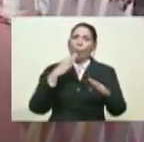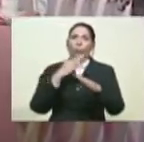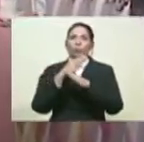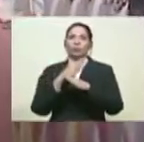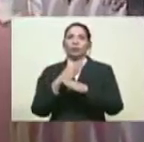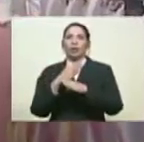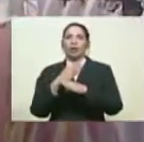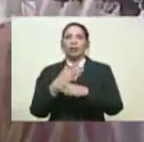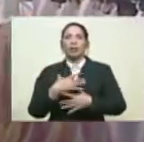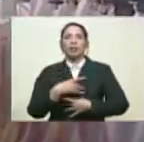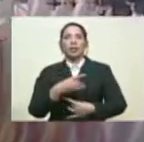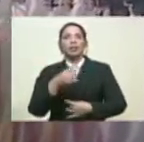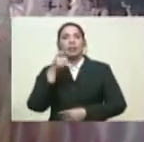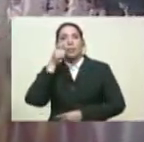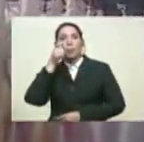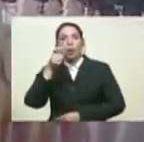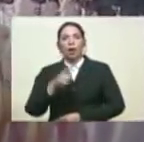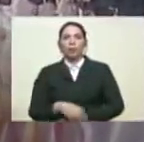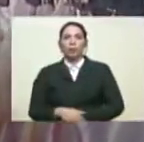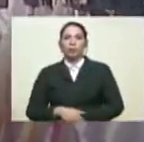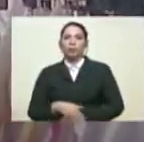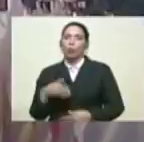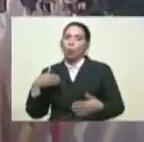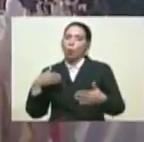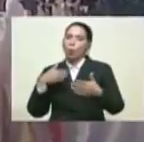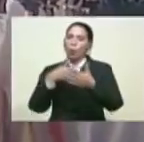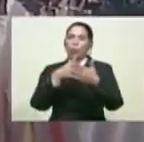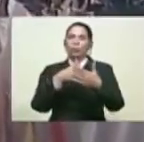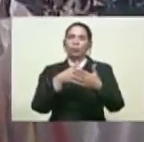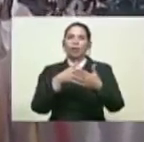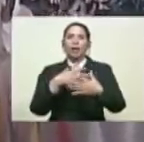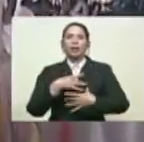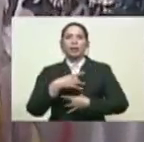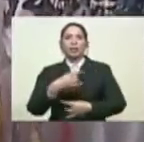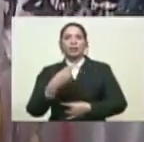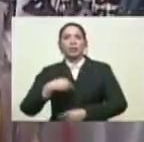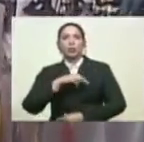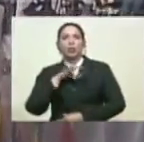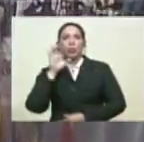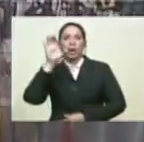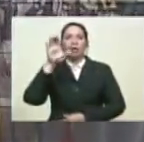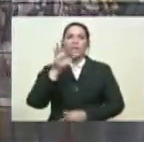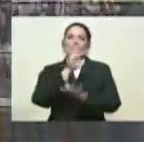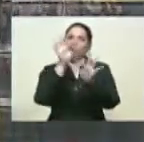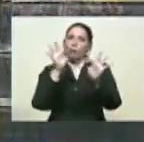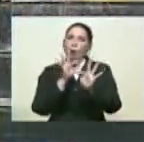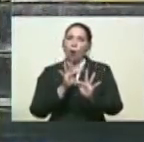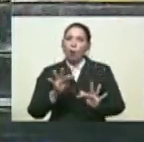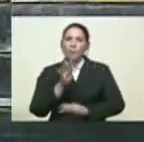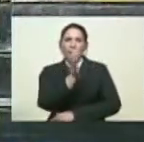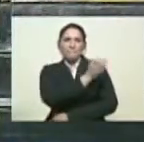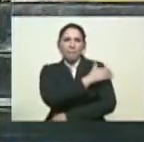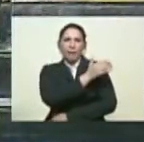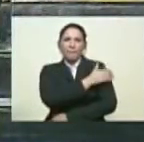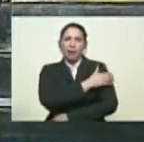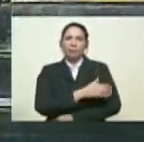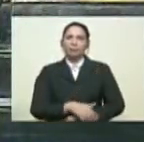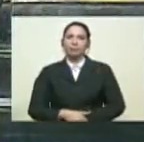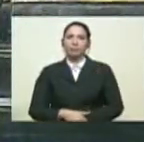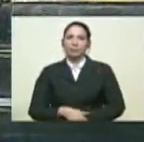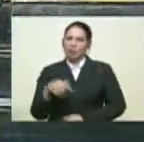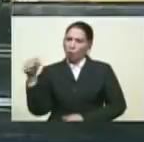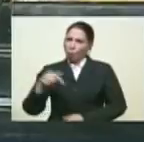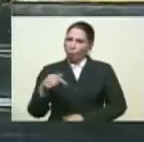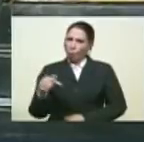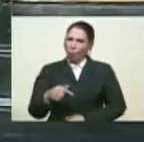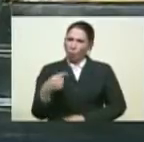pueblo, en contra de los intereses de nuestro país, de la forma que la derecha apátrida hoy